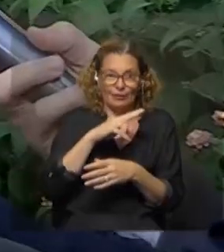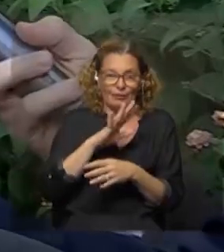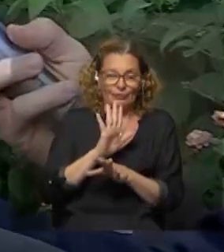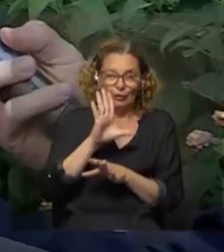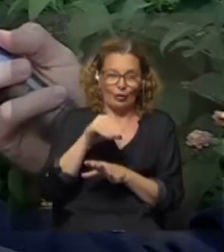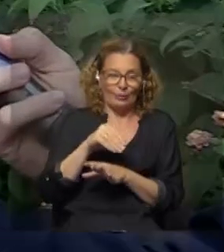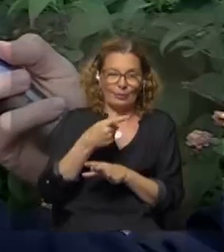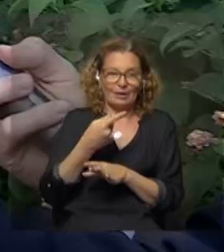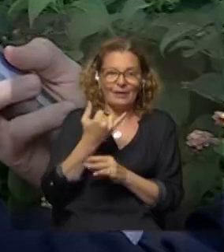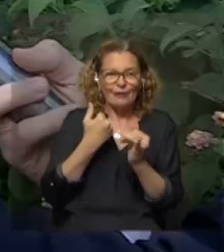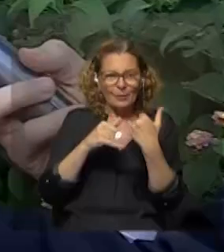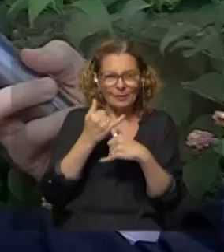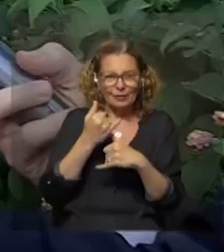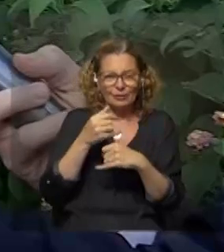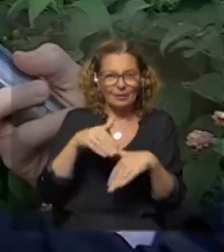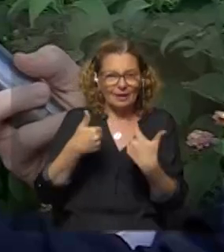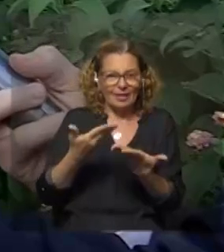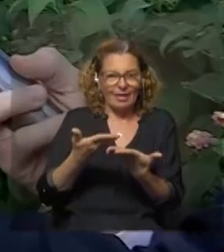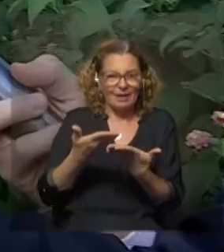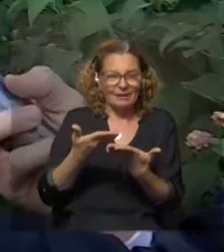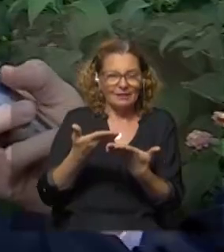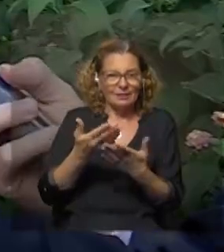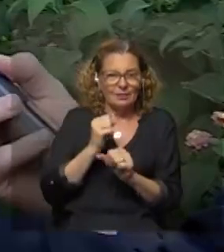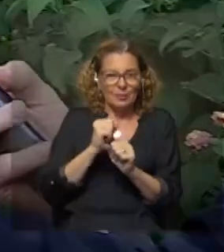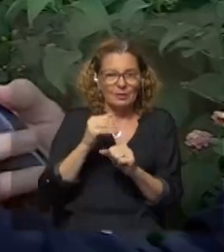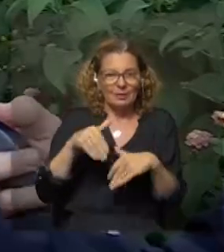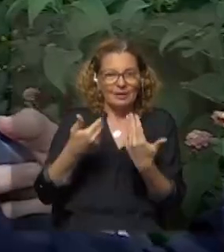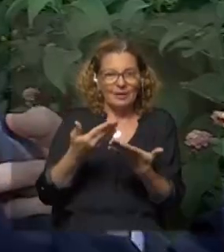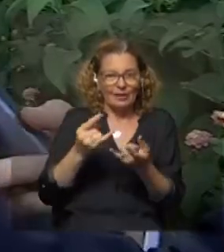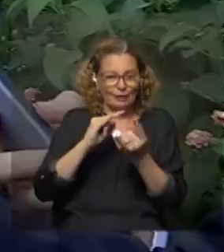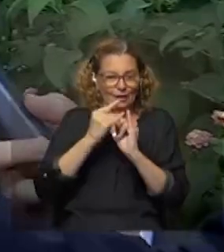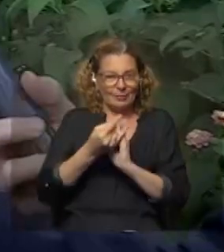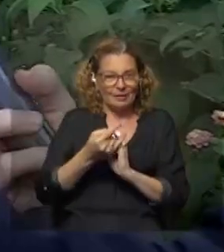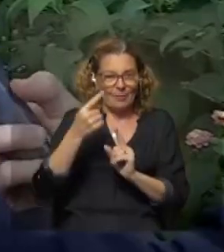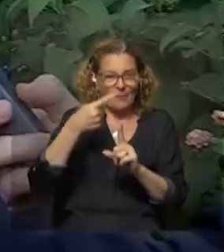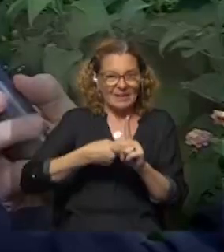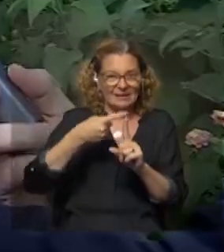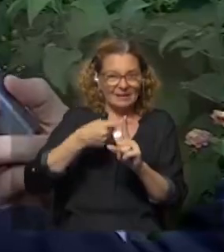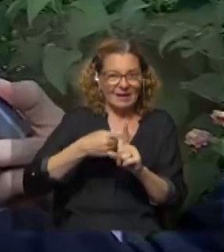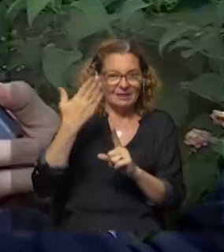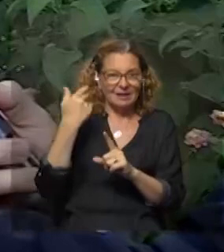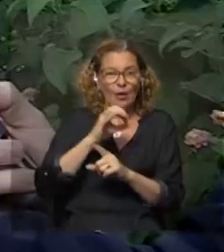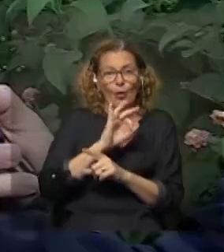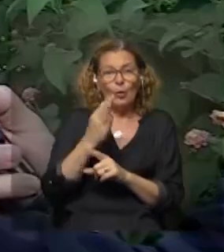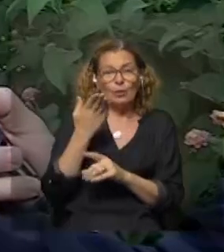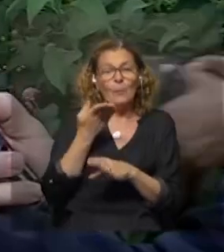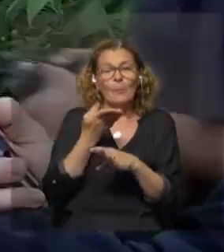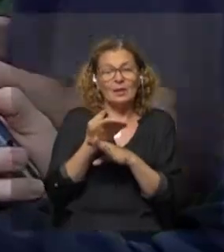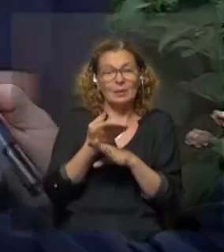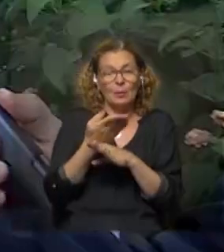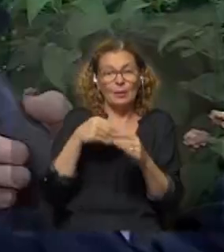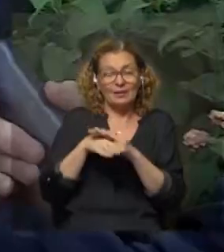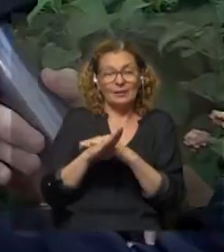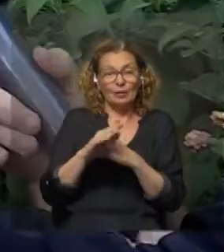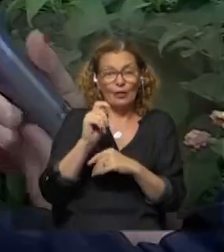porque esta información si se hubiera querido dar voluntariamente se podía haber dado en la interpelación hace meses o cuando lo solicitamos por acceso